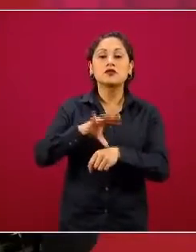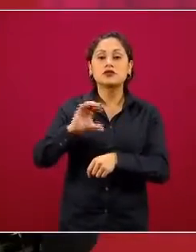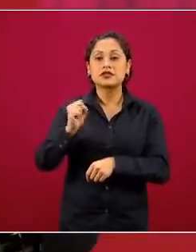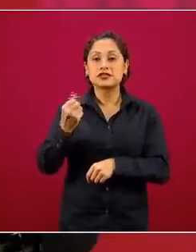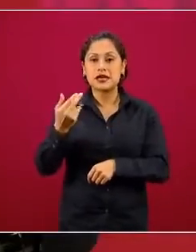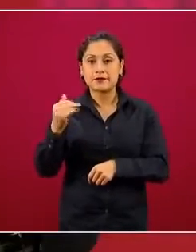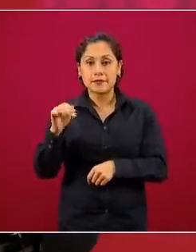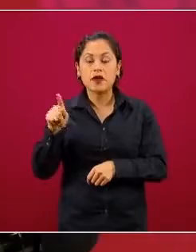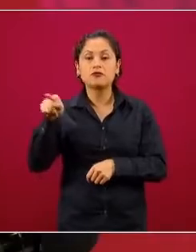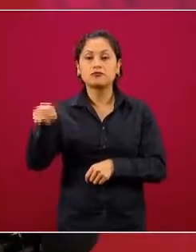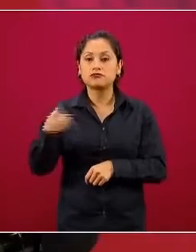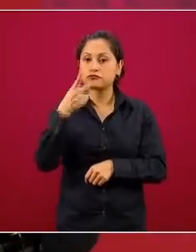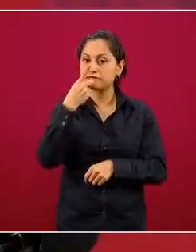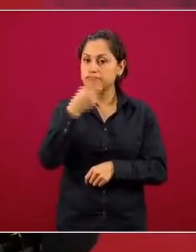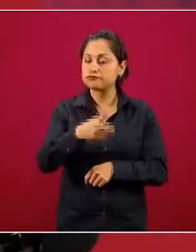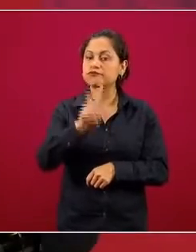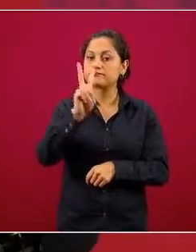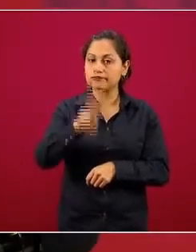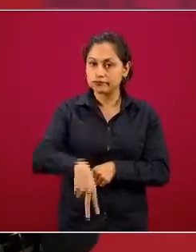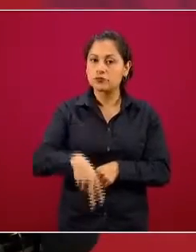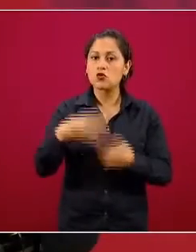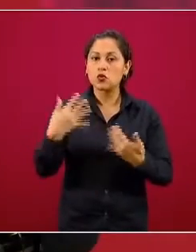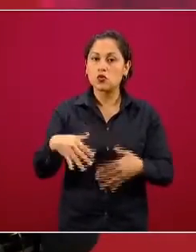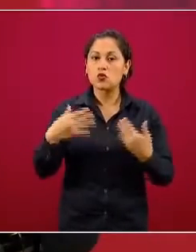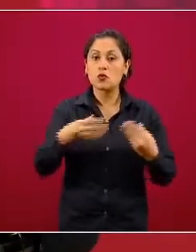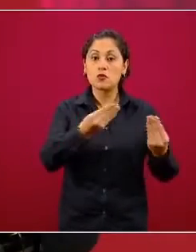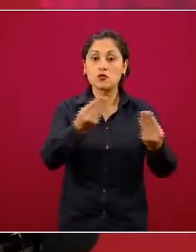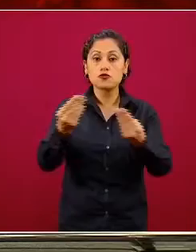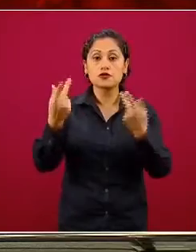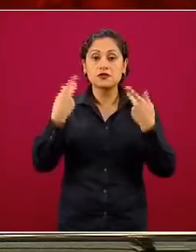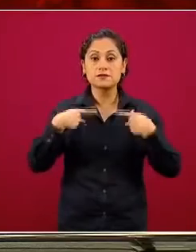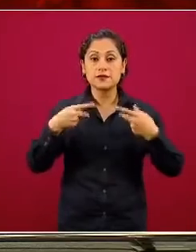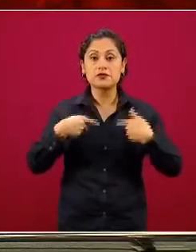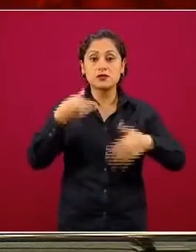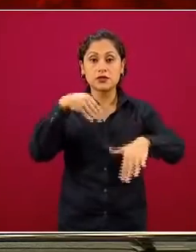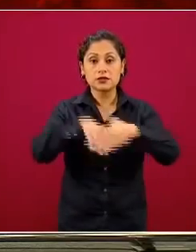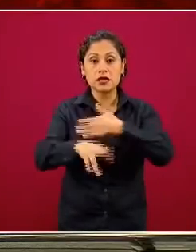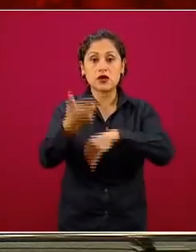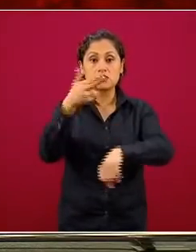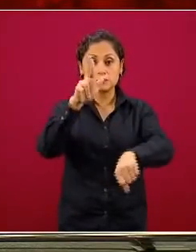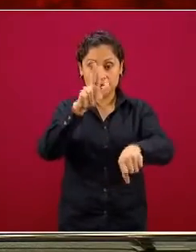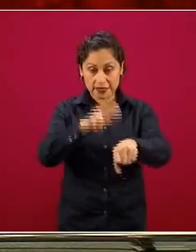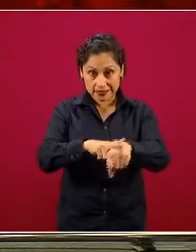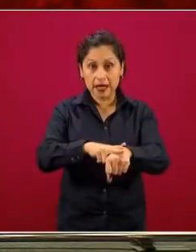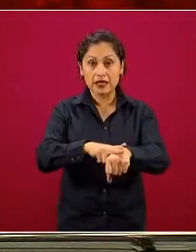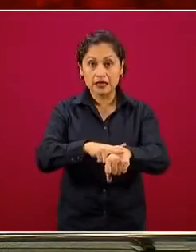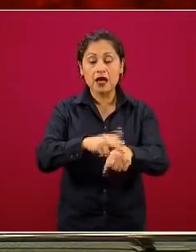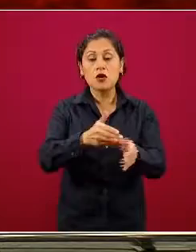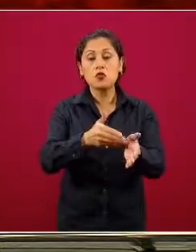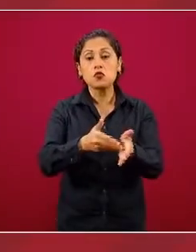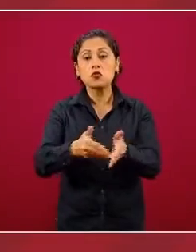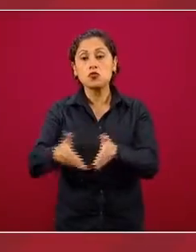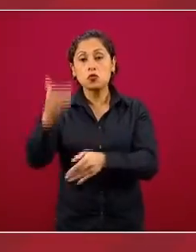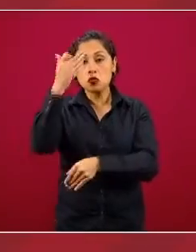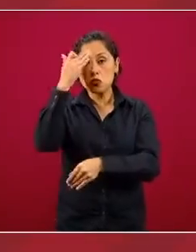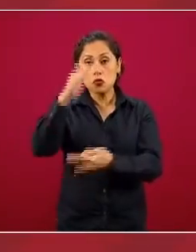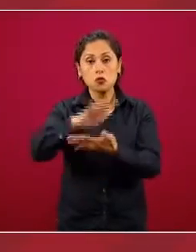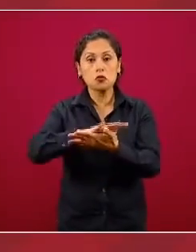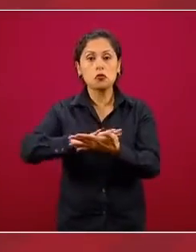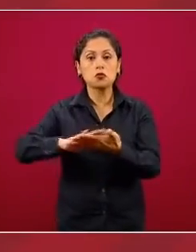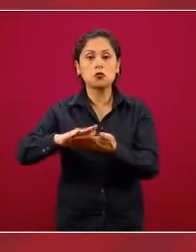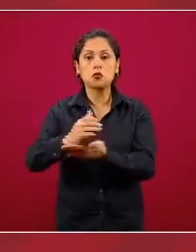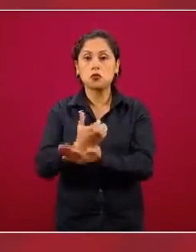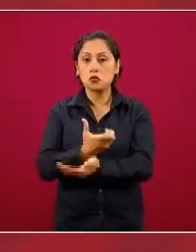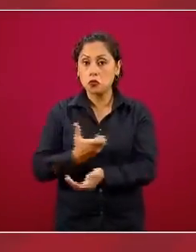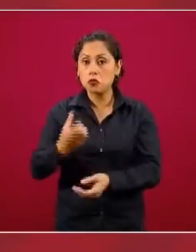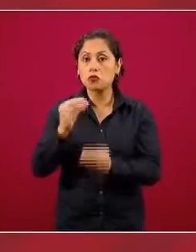pacientes, las personas que son pacientes hospitalizadas, se recuperan Y esto me parece muy valioso porque no solamente